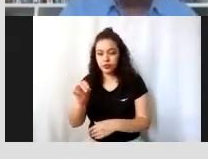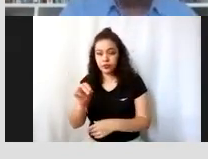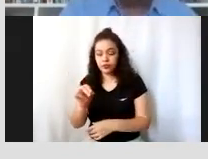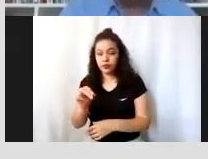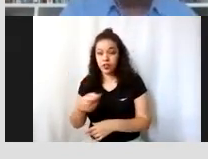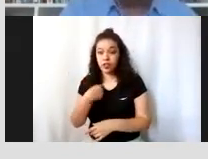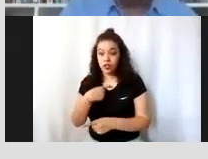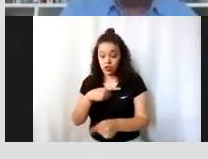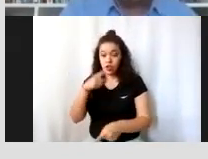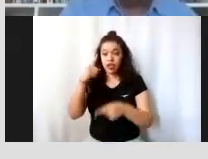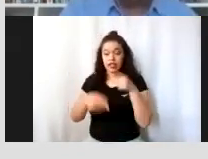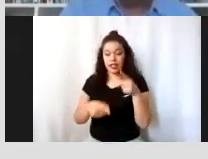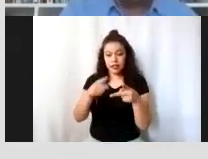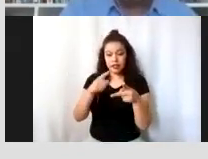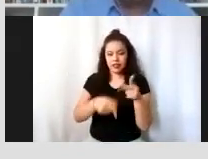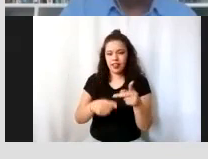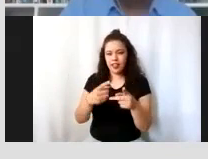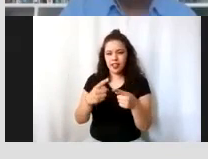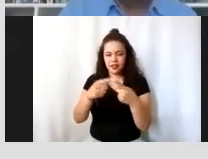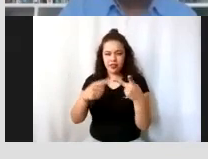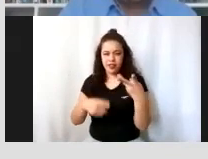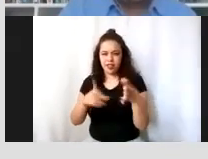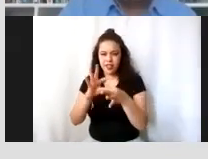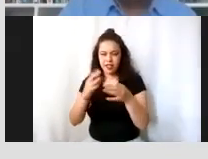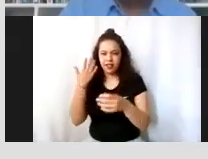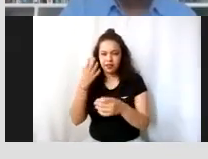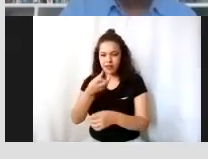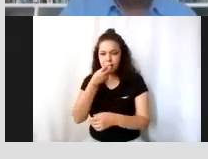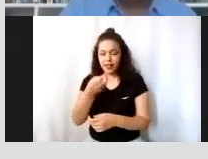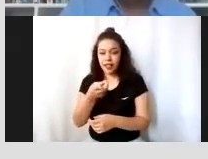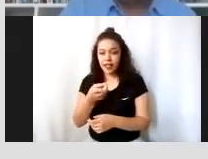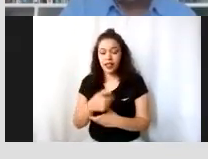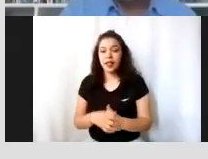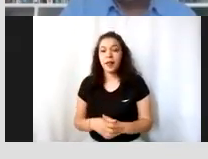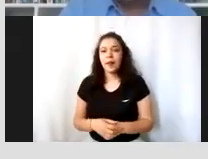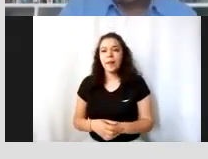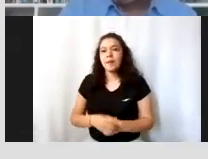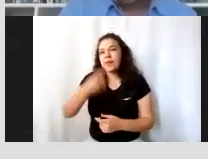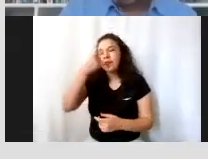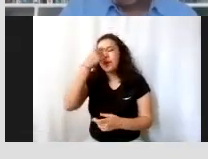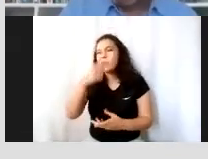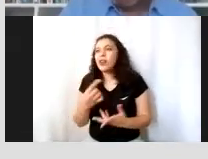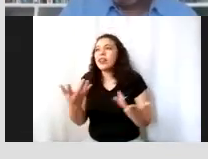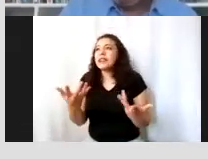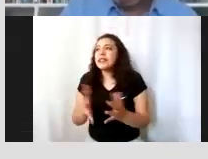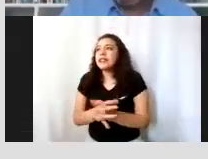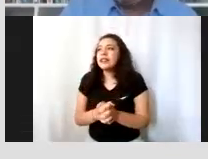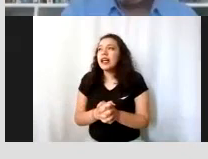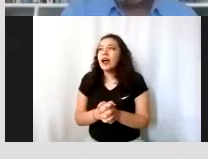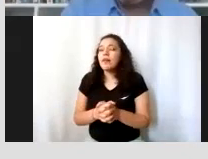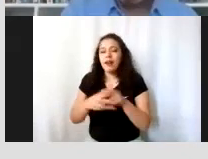yo quitaría estos que te acabo de comentar, Paulina, para no, para, digamos, precisar